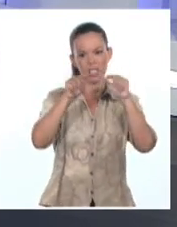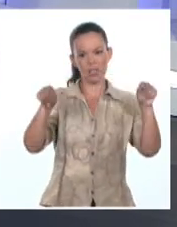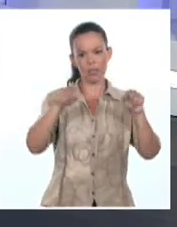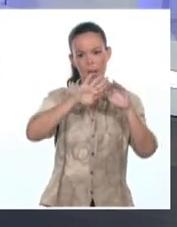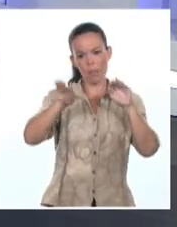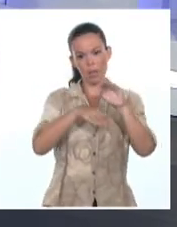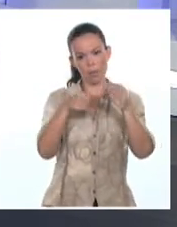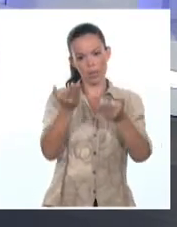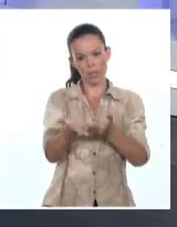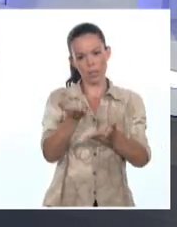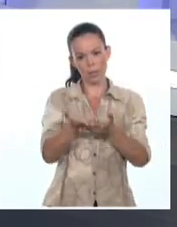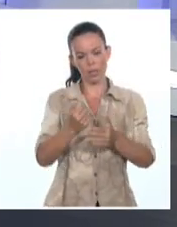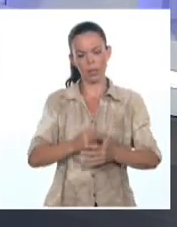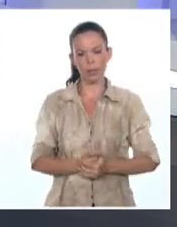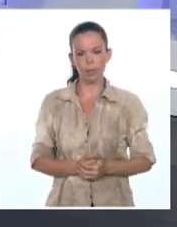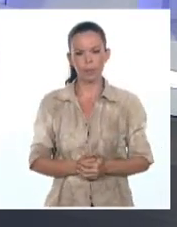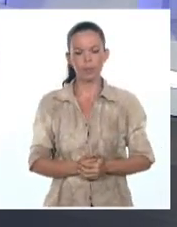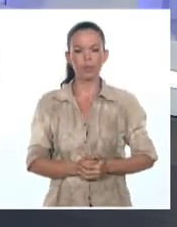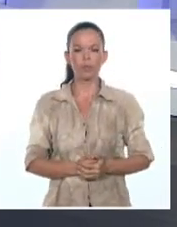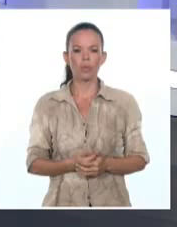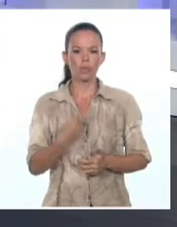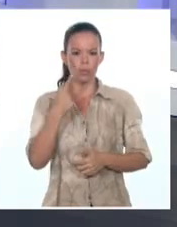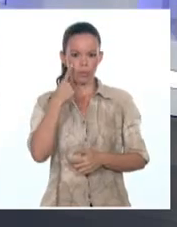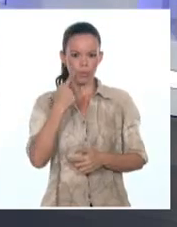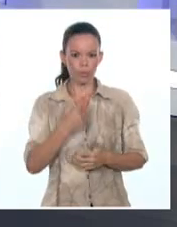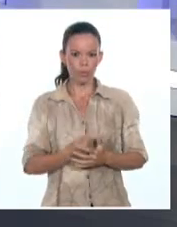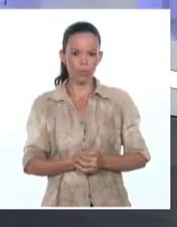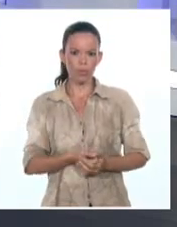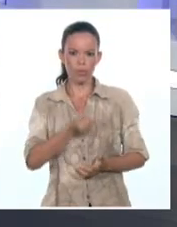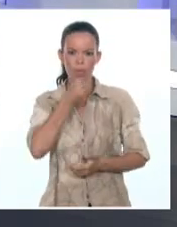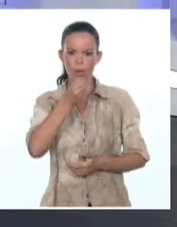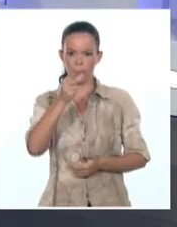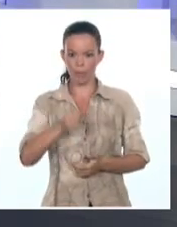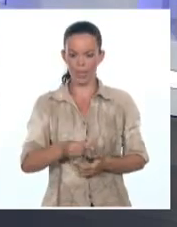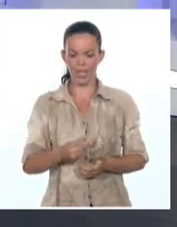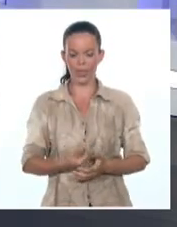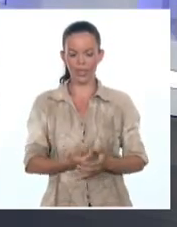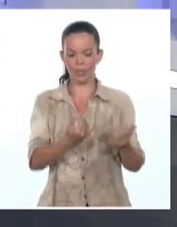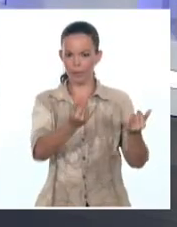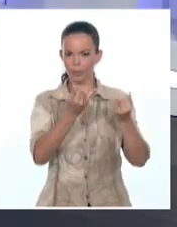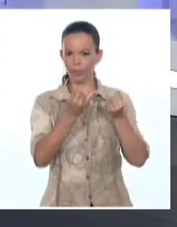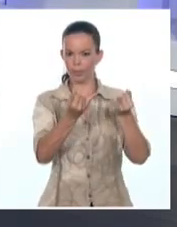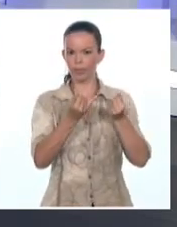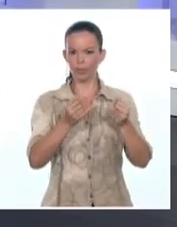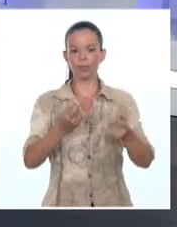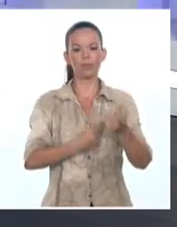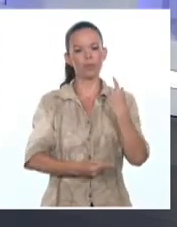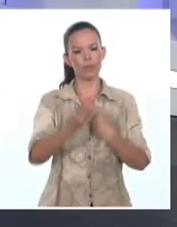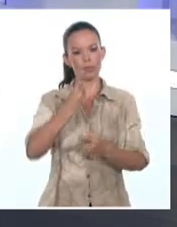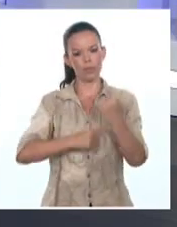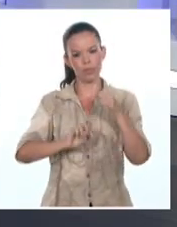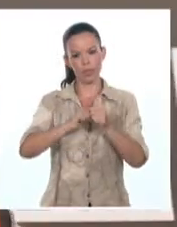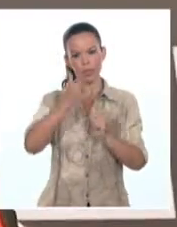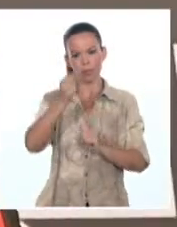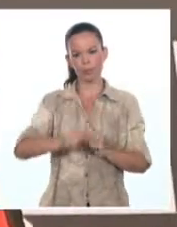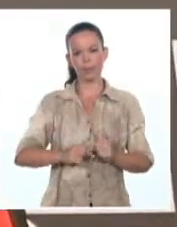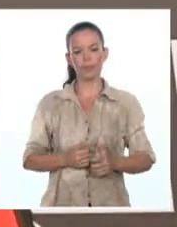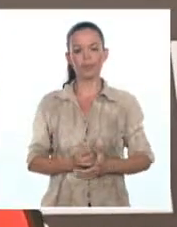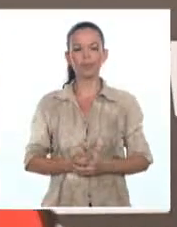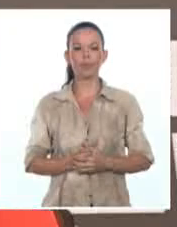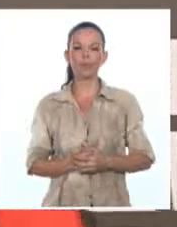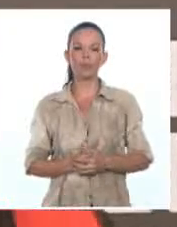la enviada especial de hits la colega del inríos nos envió declaraciones de algunos participantes de esta primera jornada